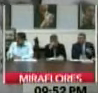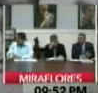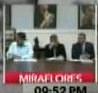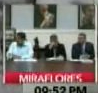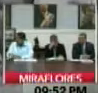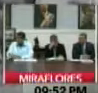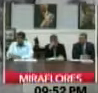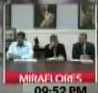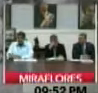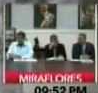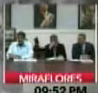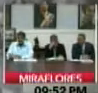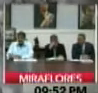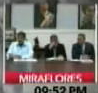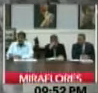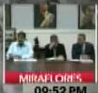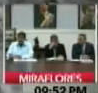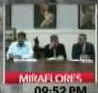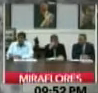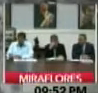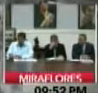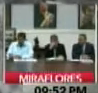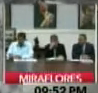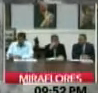año 96.